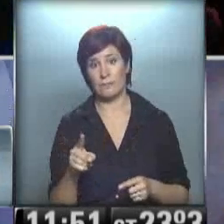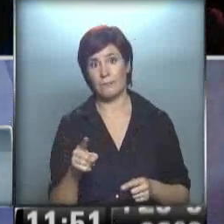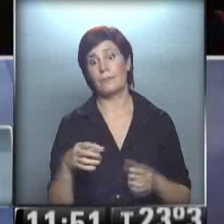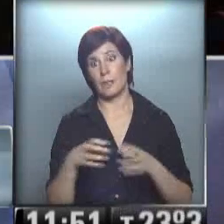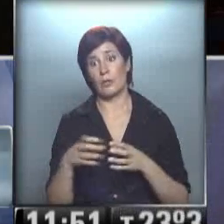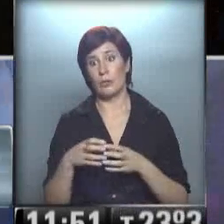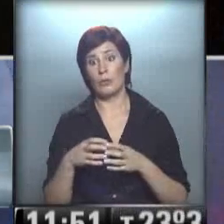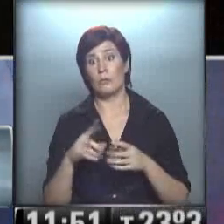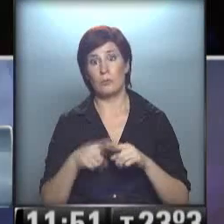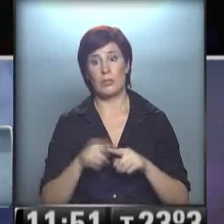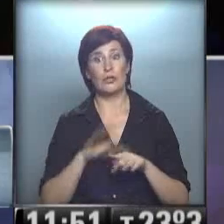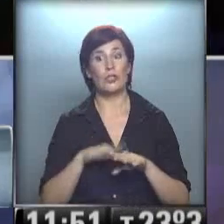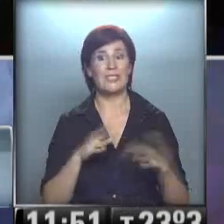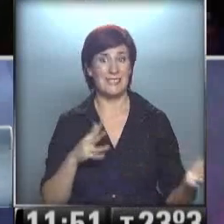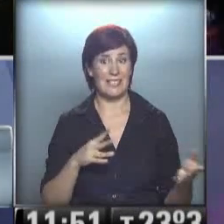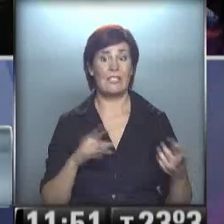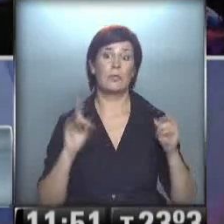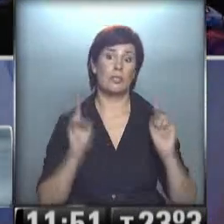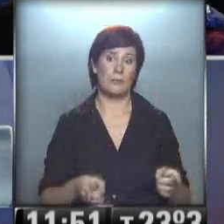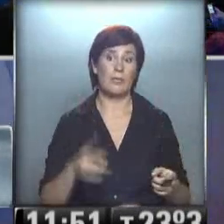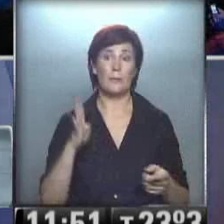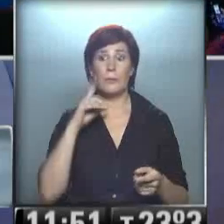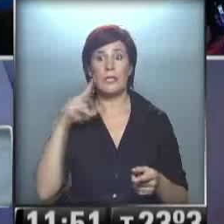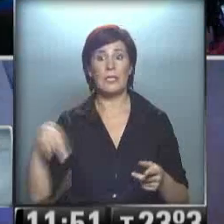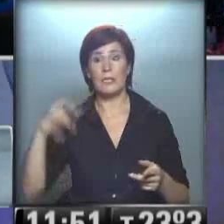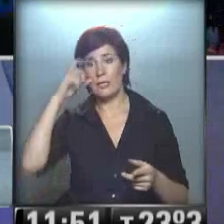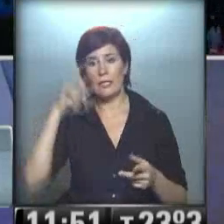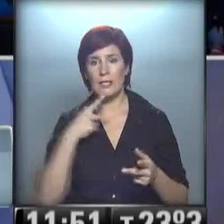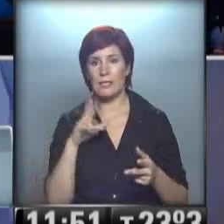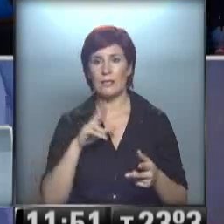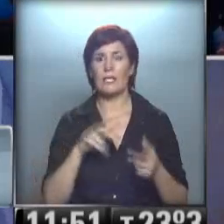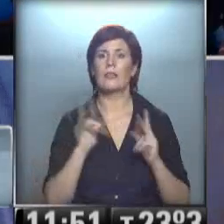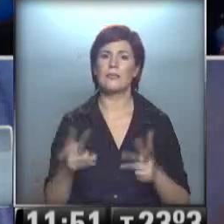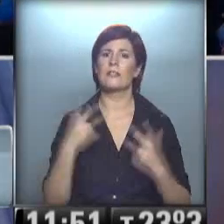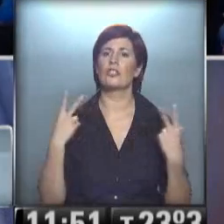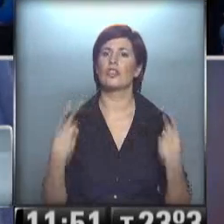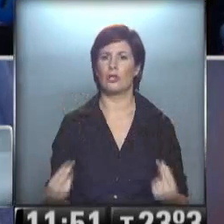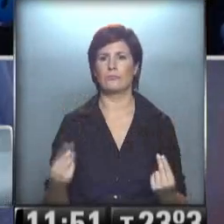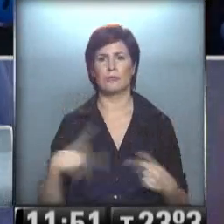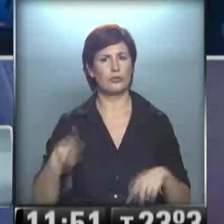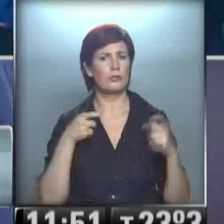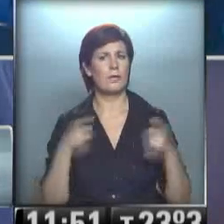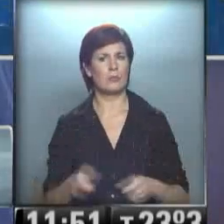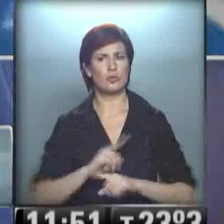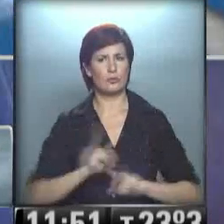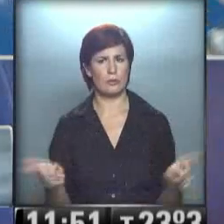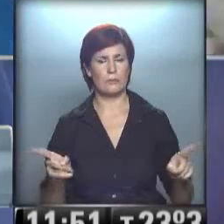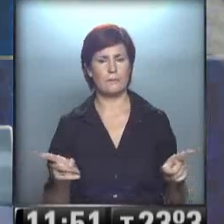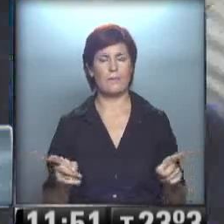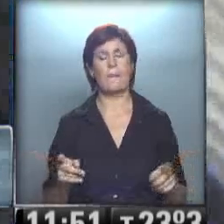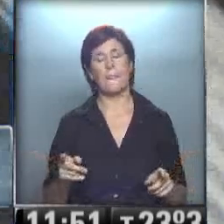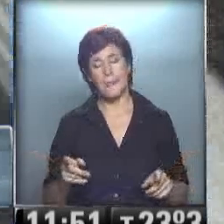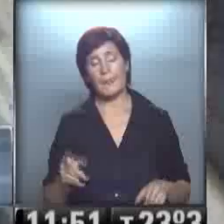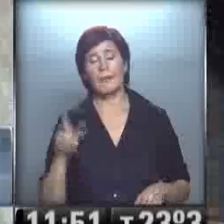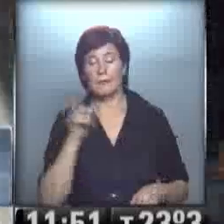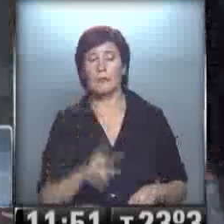como recién lo decía Fernando Fracchelli, sino también Hermes Wiener, dijeron que no, que no apoyarían este tipo de iniciativas. Hay mucha resistencia